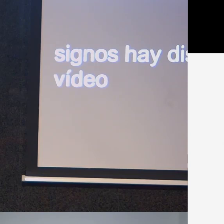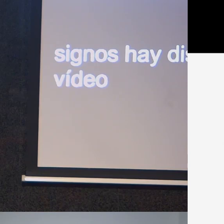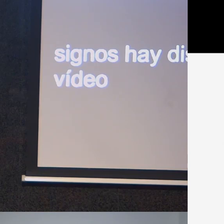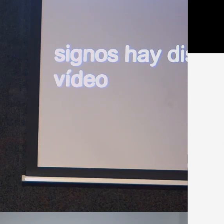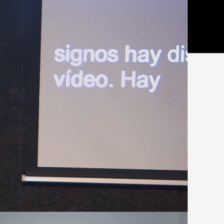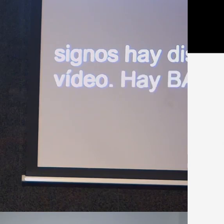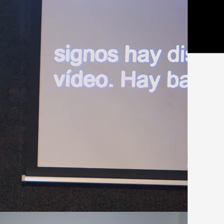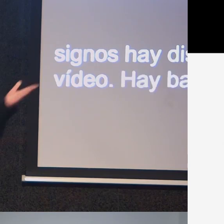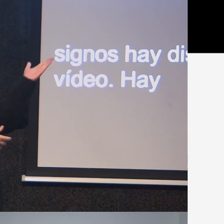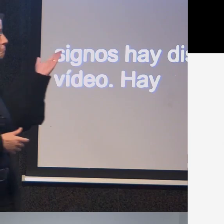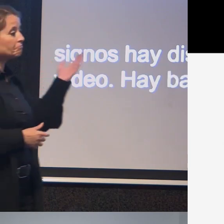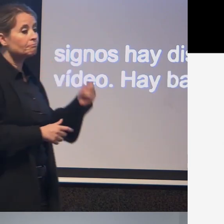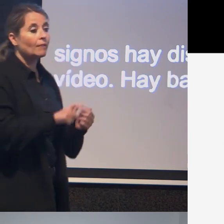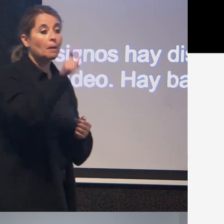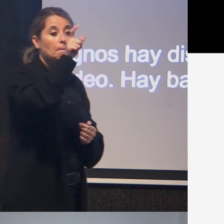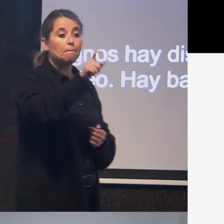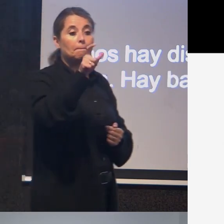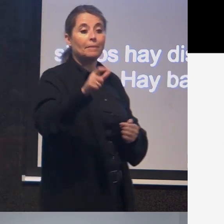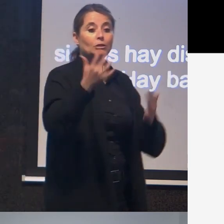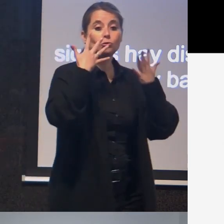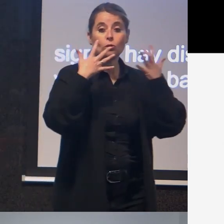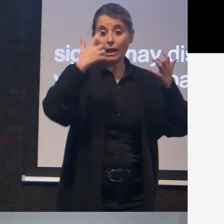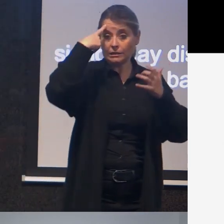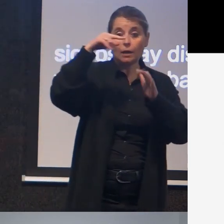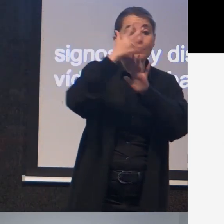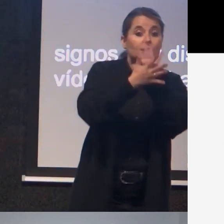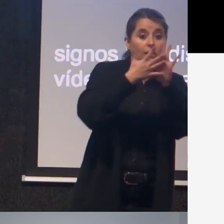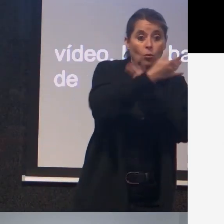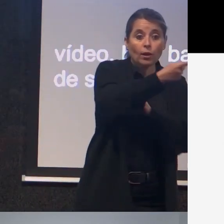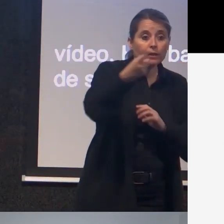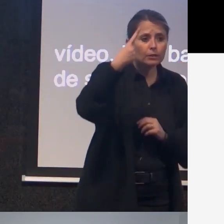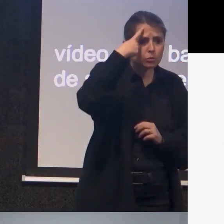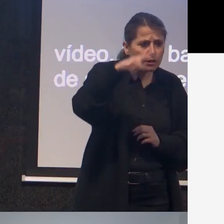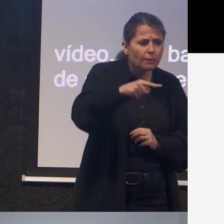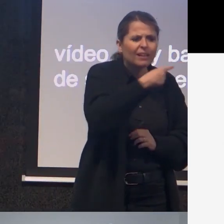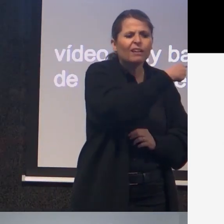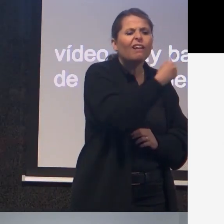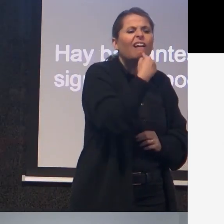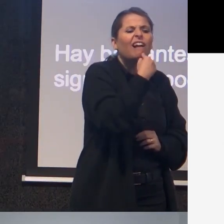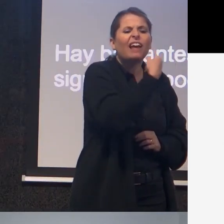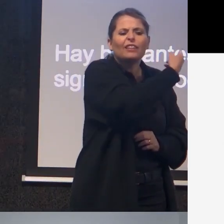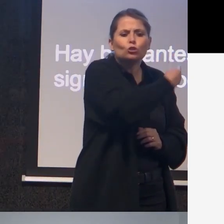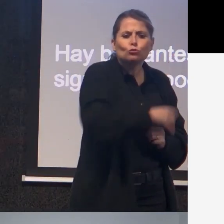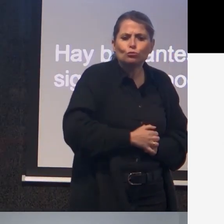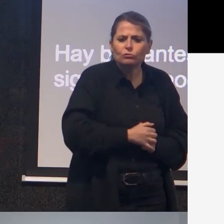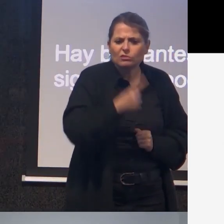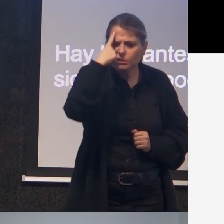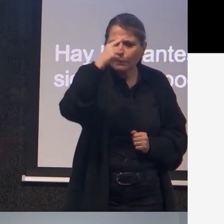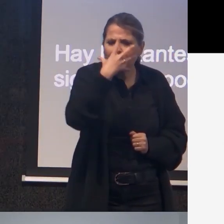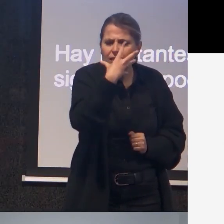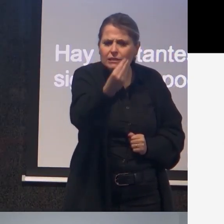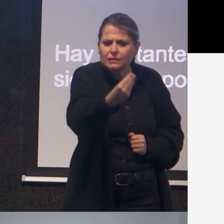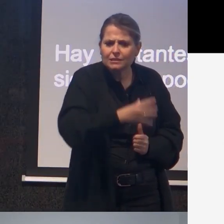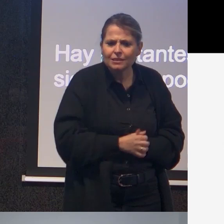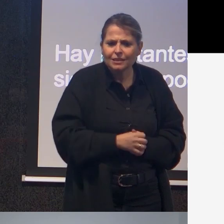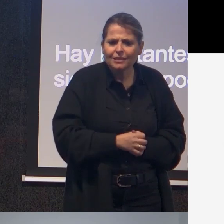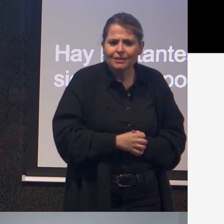Hay bastantes personas en esta aula que saben lengua de signos. ¿Me podrían decir lo que acaba de decir la chica?